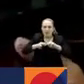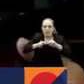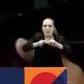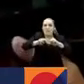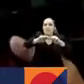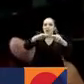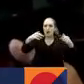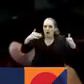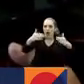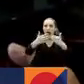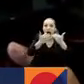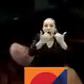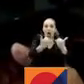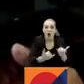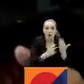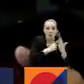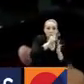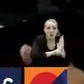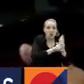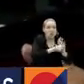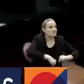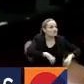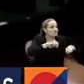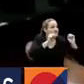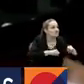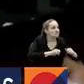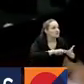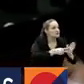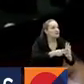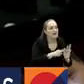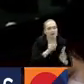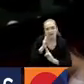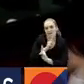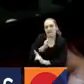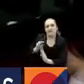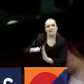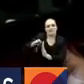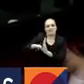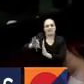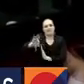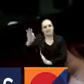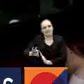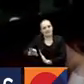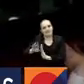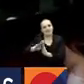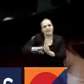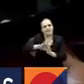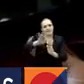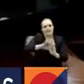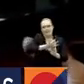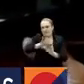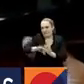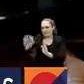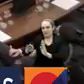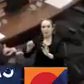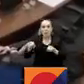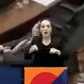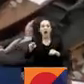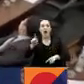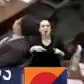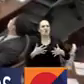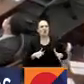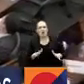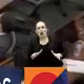este proyecto de ley encaminamos a que pueda servir de herramienta para poder controlar la evasión.